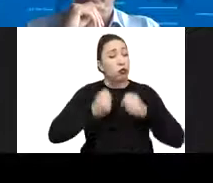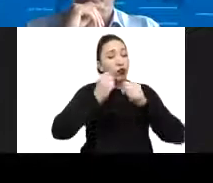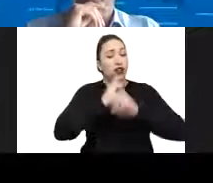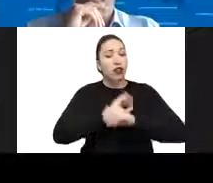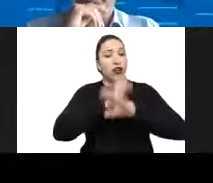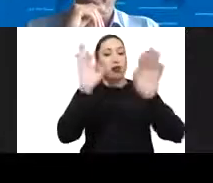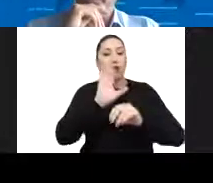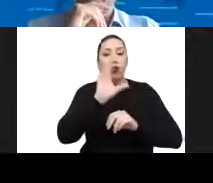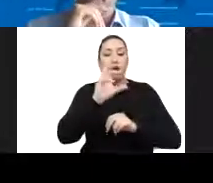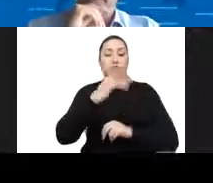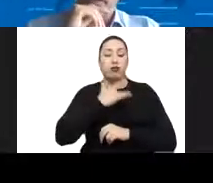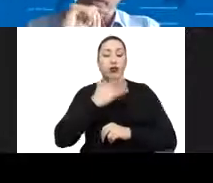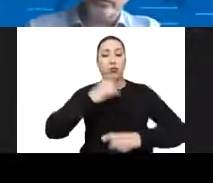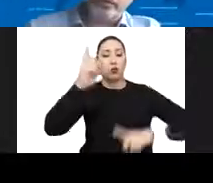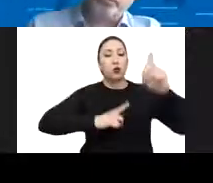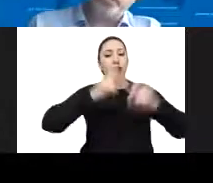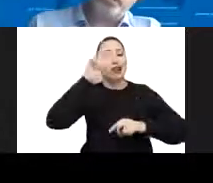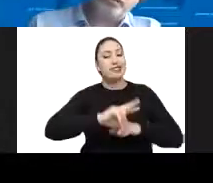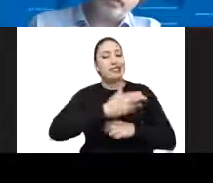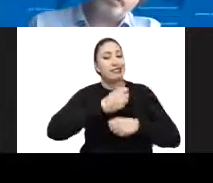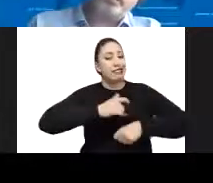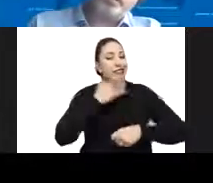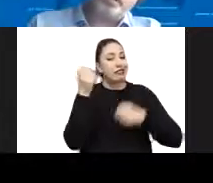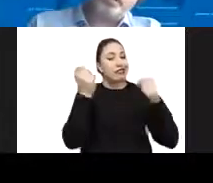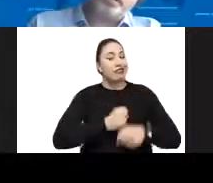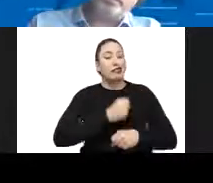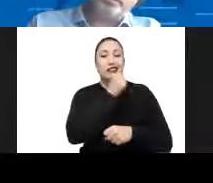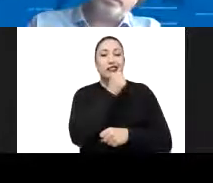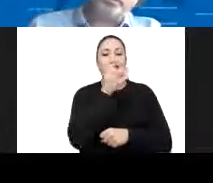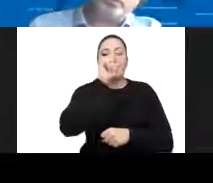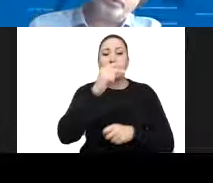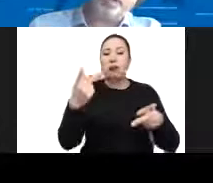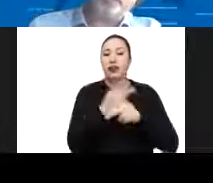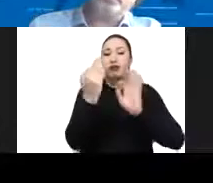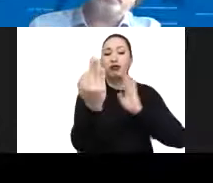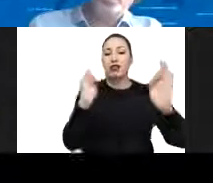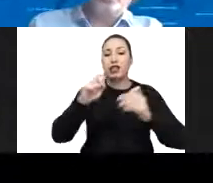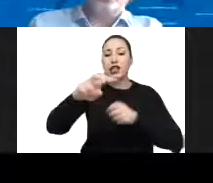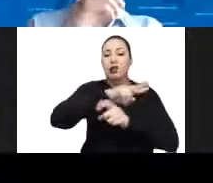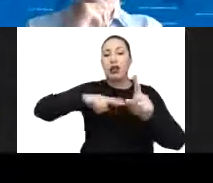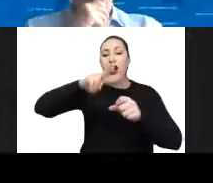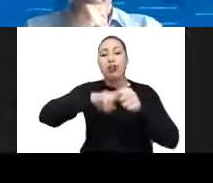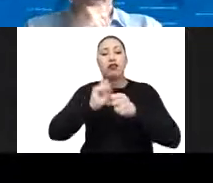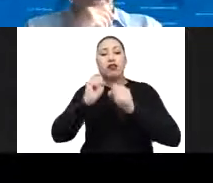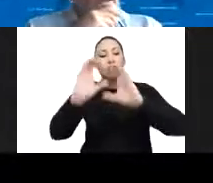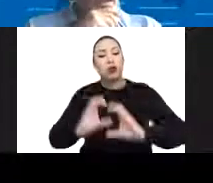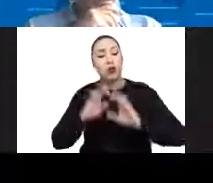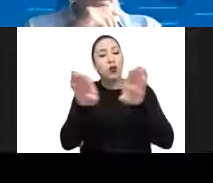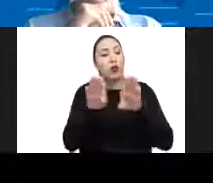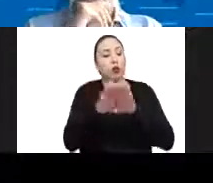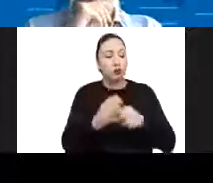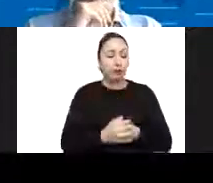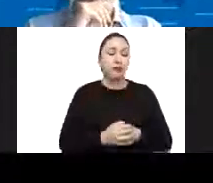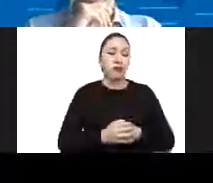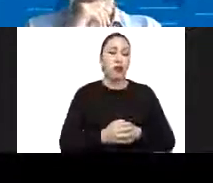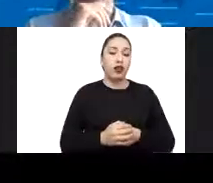de incertidumbres, cuál es realmente la externalidad ambiental que debemos mitigar. Ahora, lo que